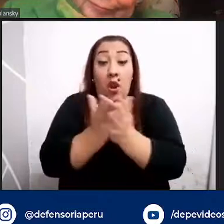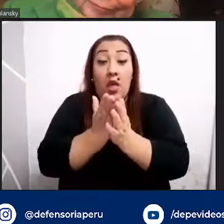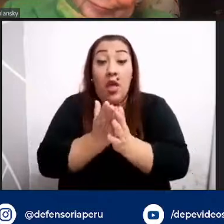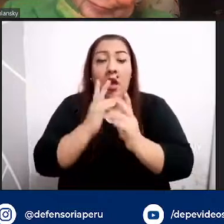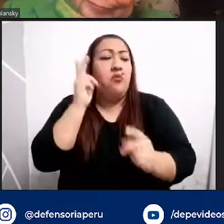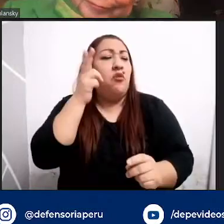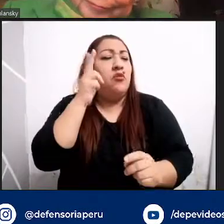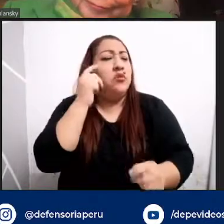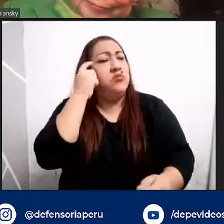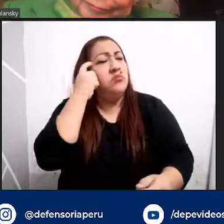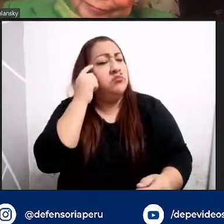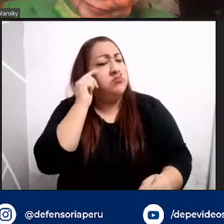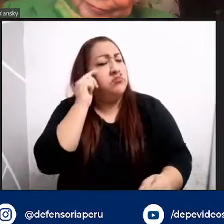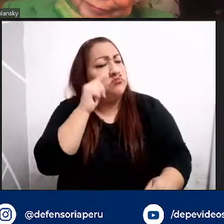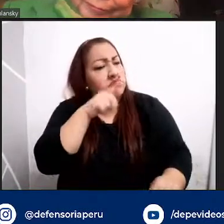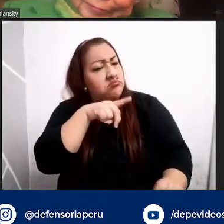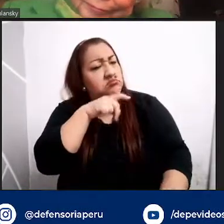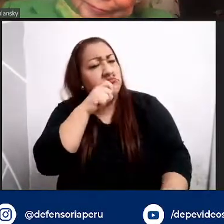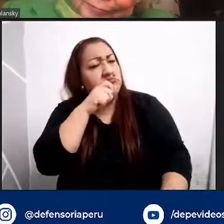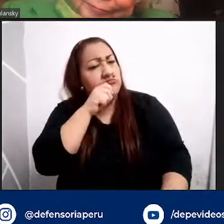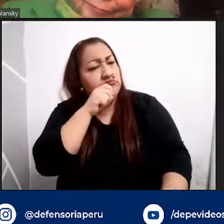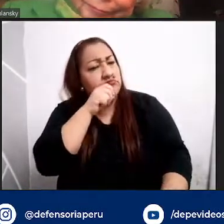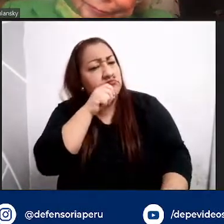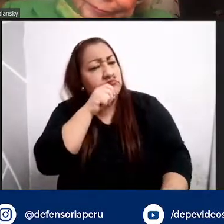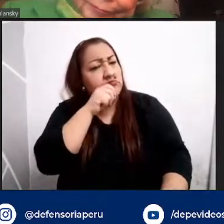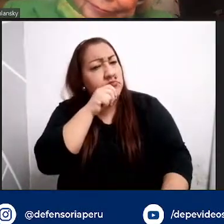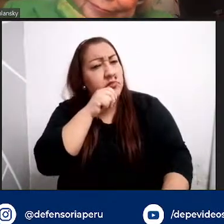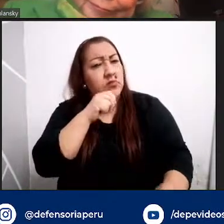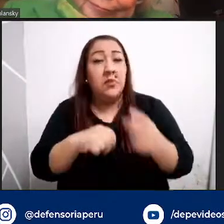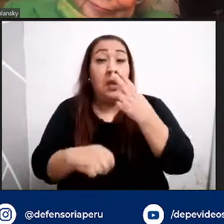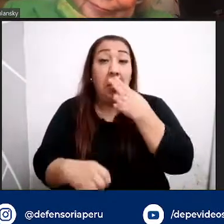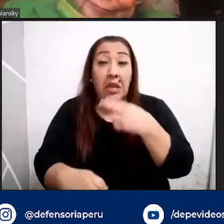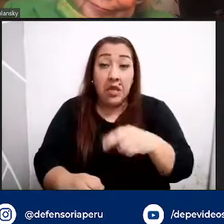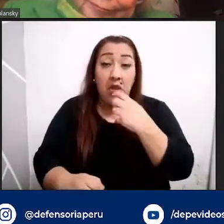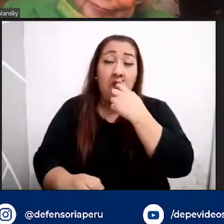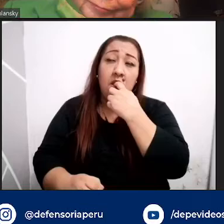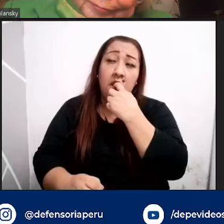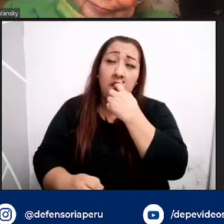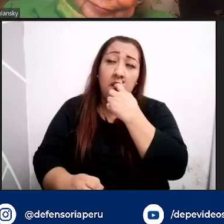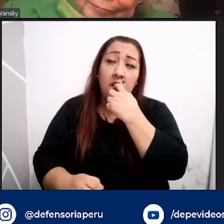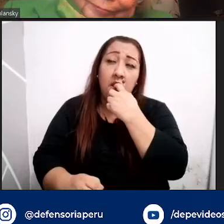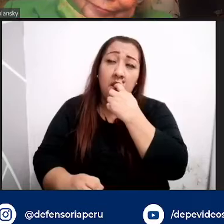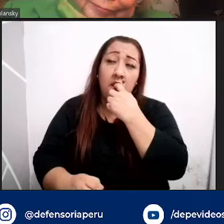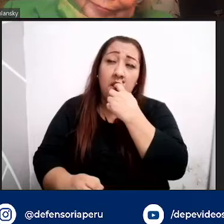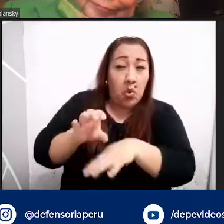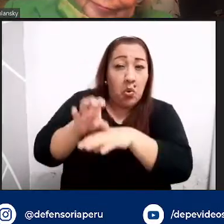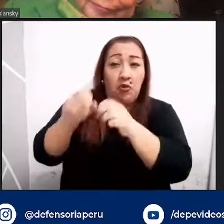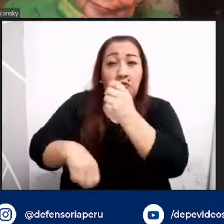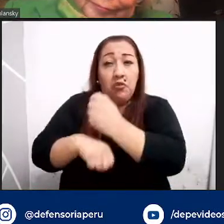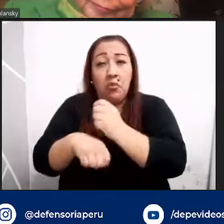niño abandonado, o en el club de fútbol algo, y ahora las